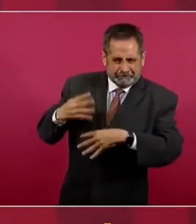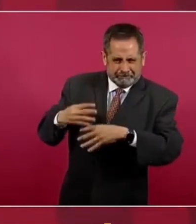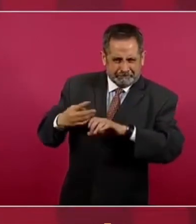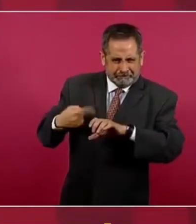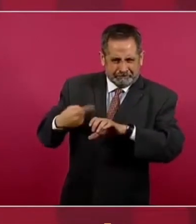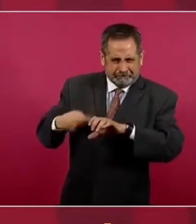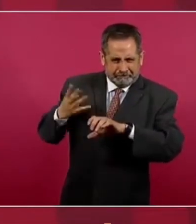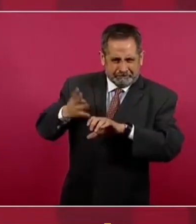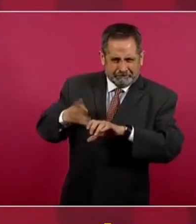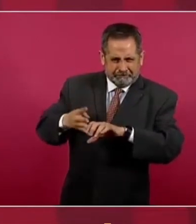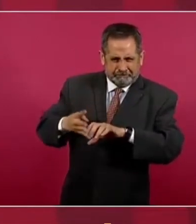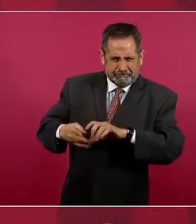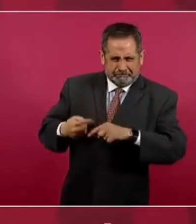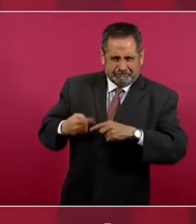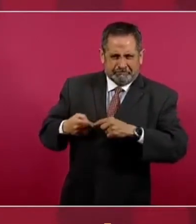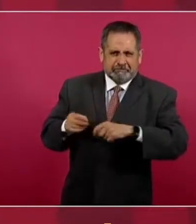porque así estaba.